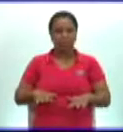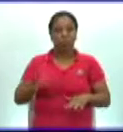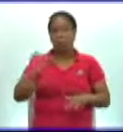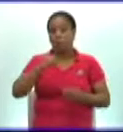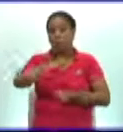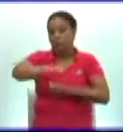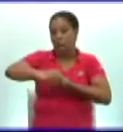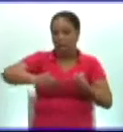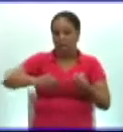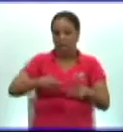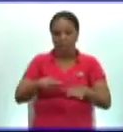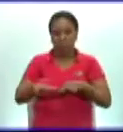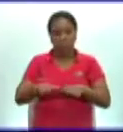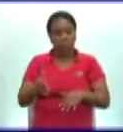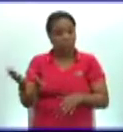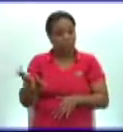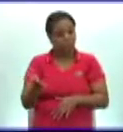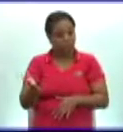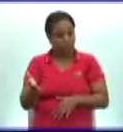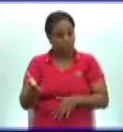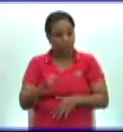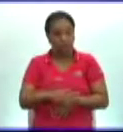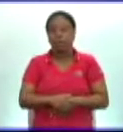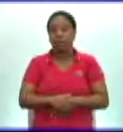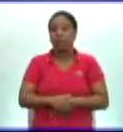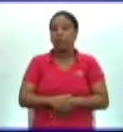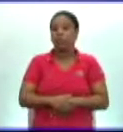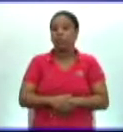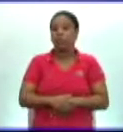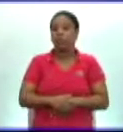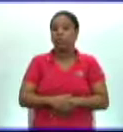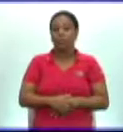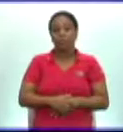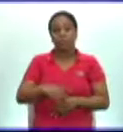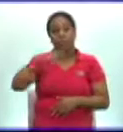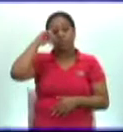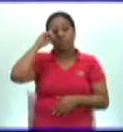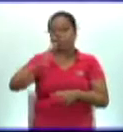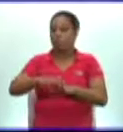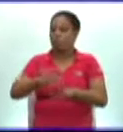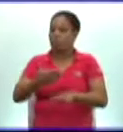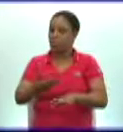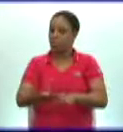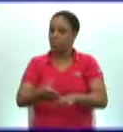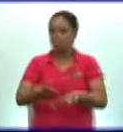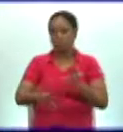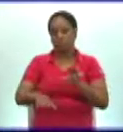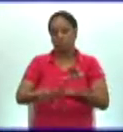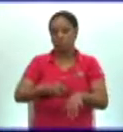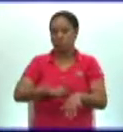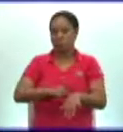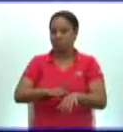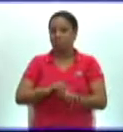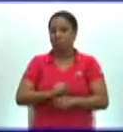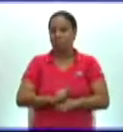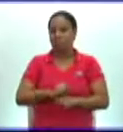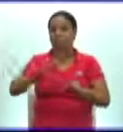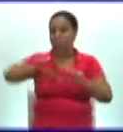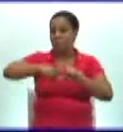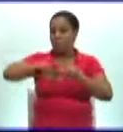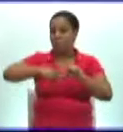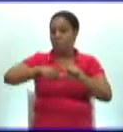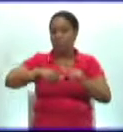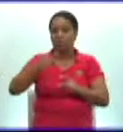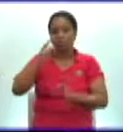movimiento instantáneamente, sino al cabo de determinado tiempo. Contenido que aparece en el